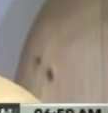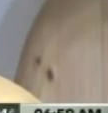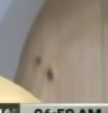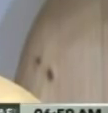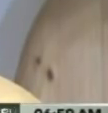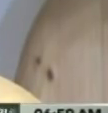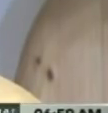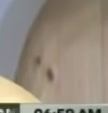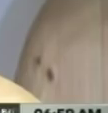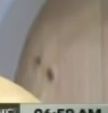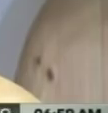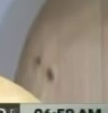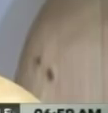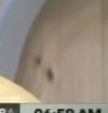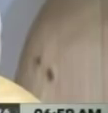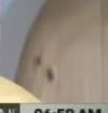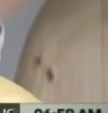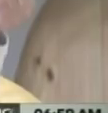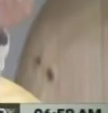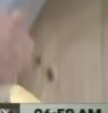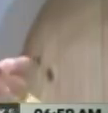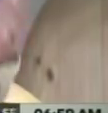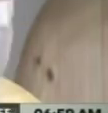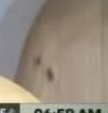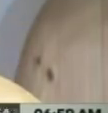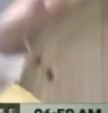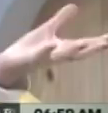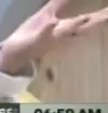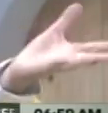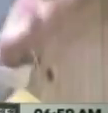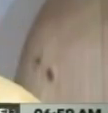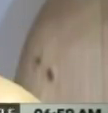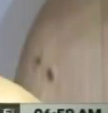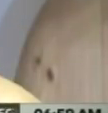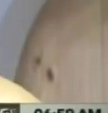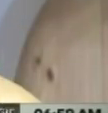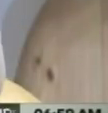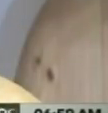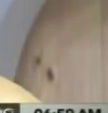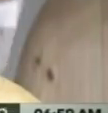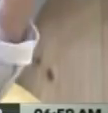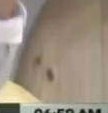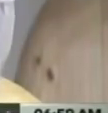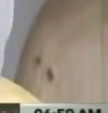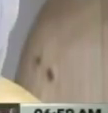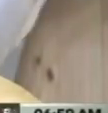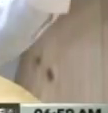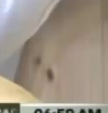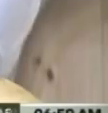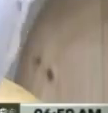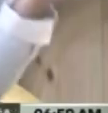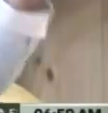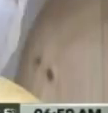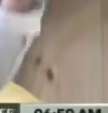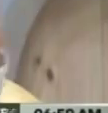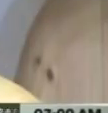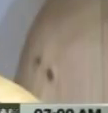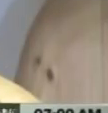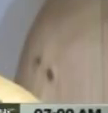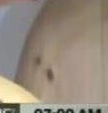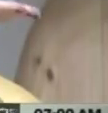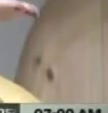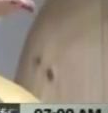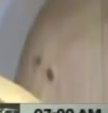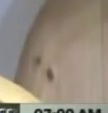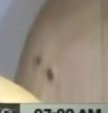14 de abril del 2013, está llamando al diálogo. Los ha recibido en Miraflores. Les ha llamado, les ha suplicado, vengan, vamos,